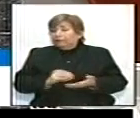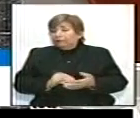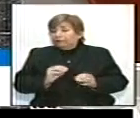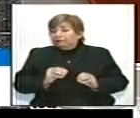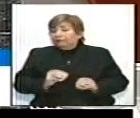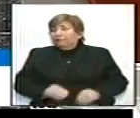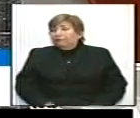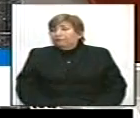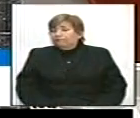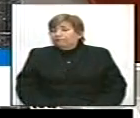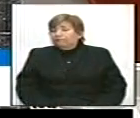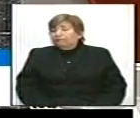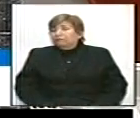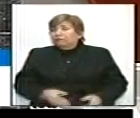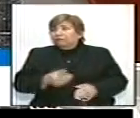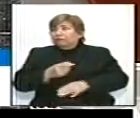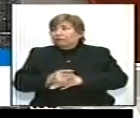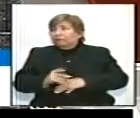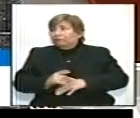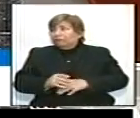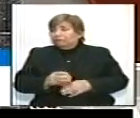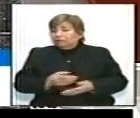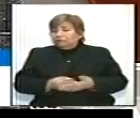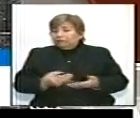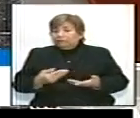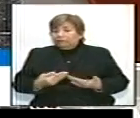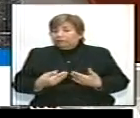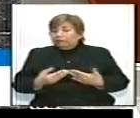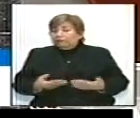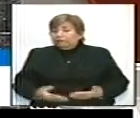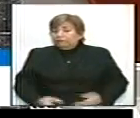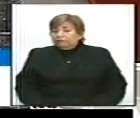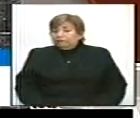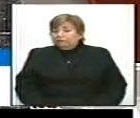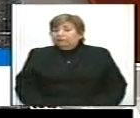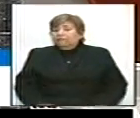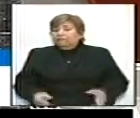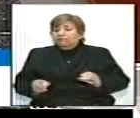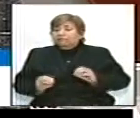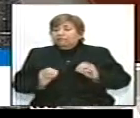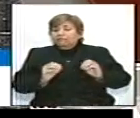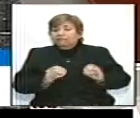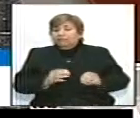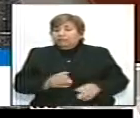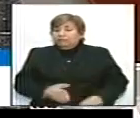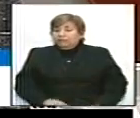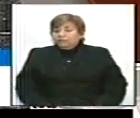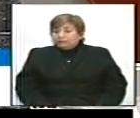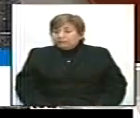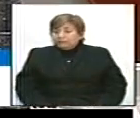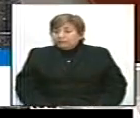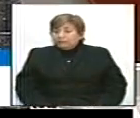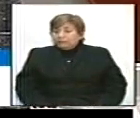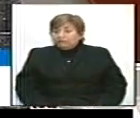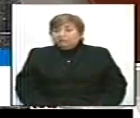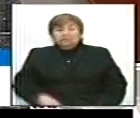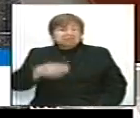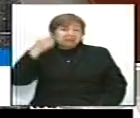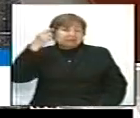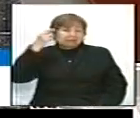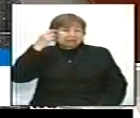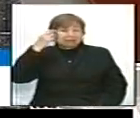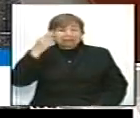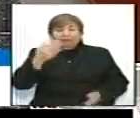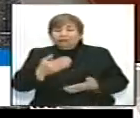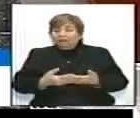de proyección a la comunidad, ¿no? Que identifica alguna necesidad y proponen alternativas de solución desde el COAR, con una política de que el COAR